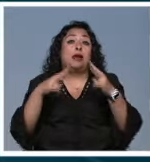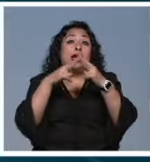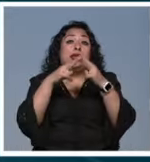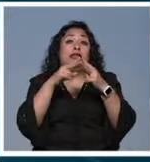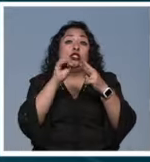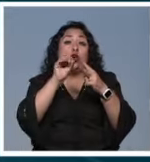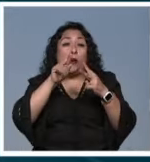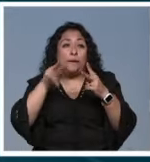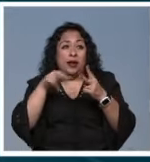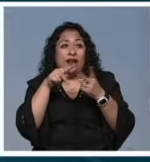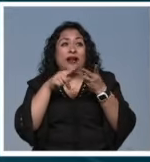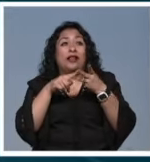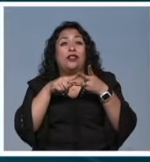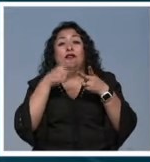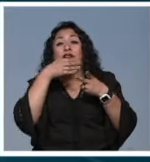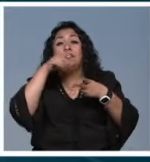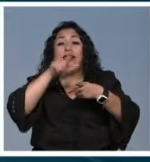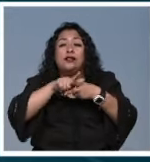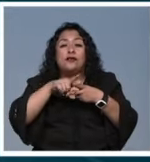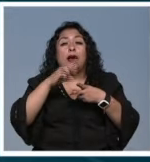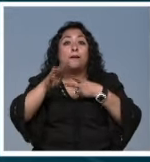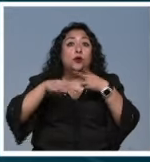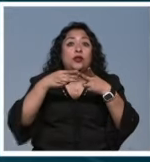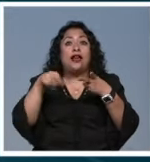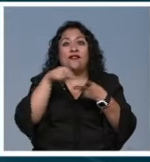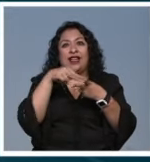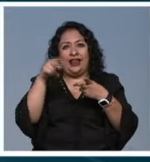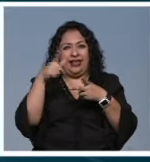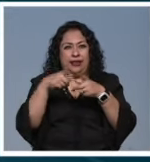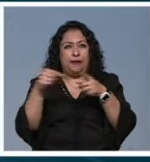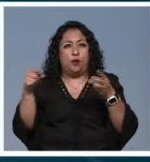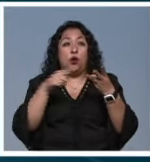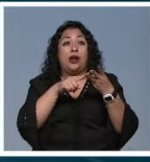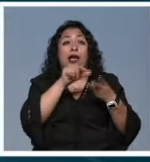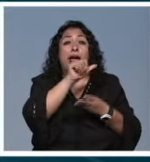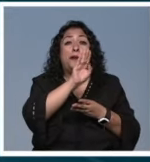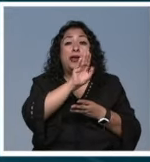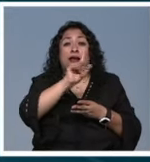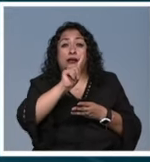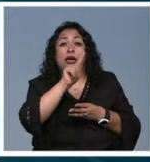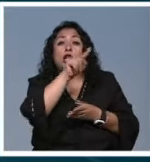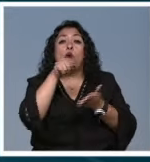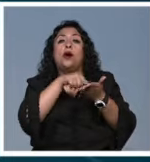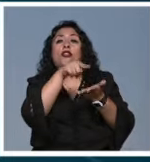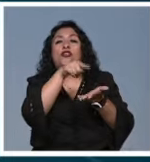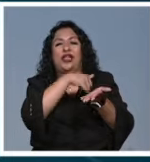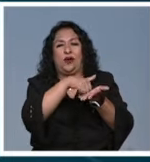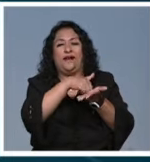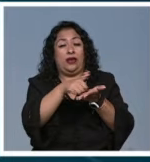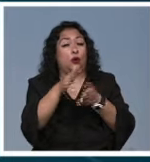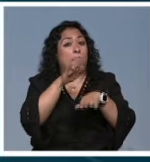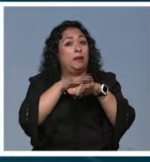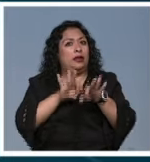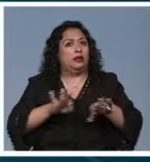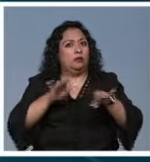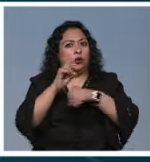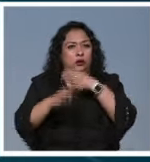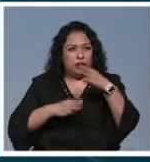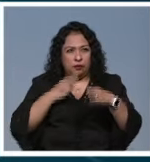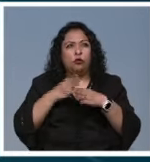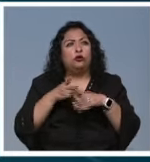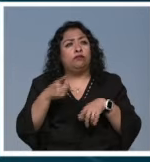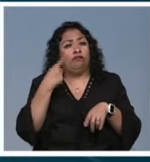Ballet y el Festival Mundial de Ballet de Japón. El American Ballet Theatre, con sede en Nueva York, es una de las más importantes del mundo y